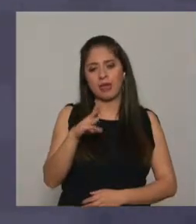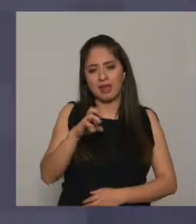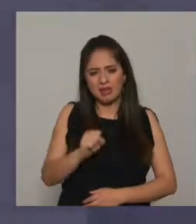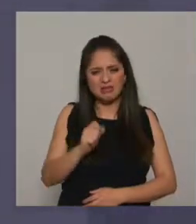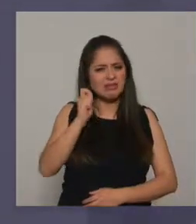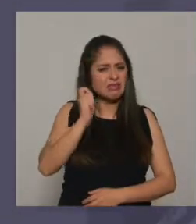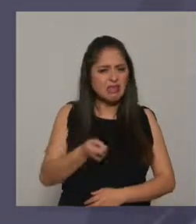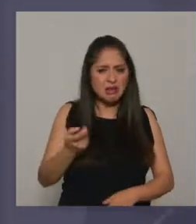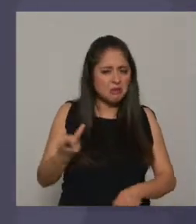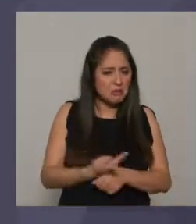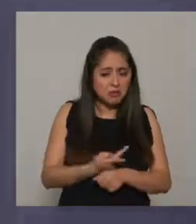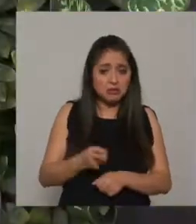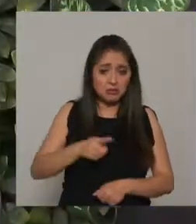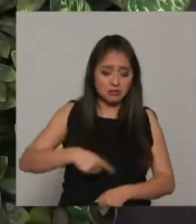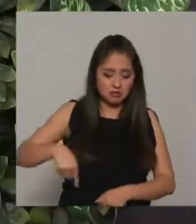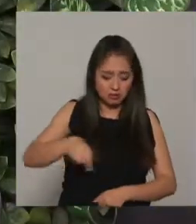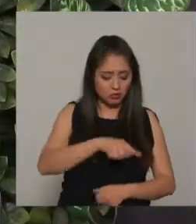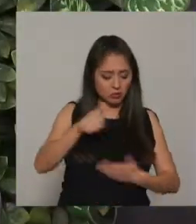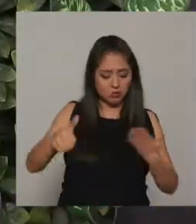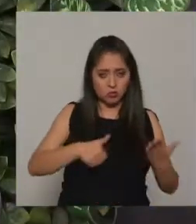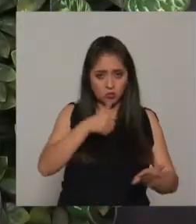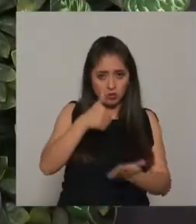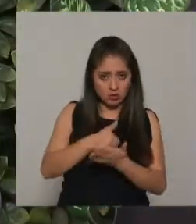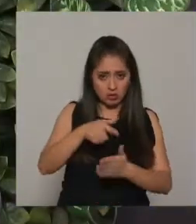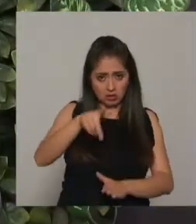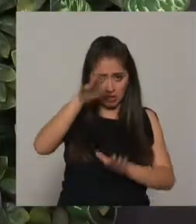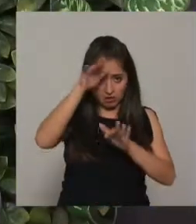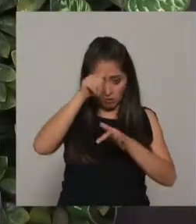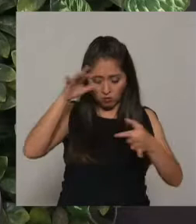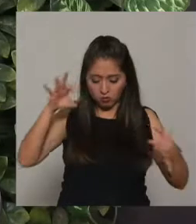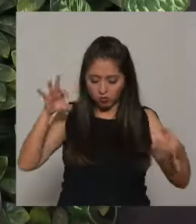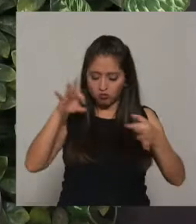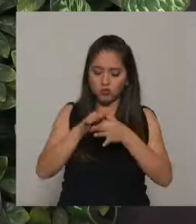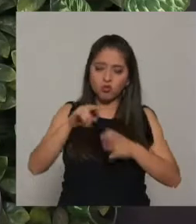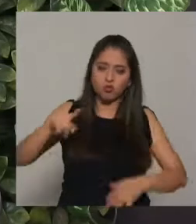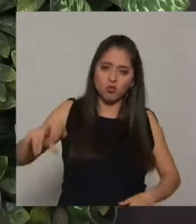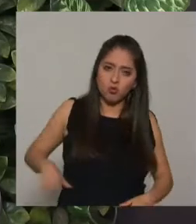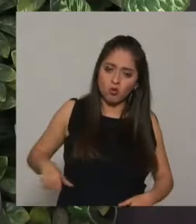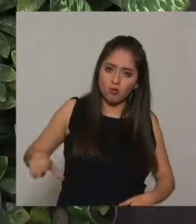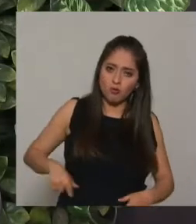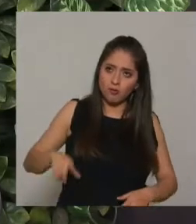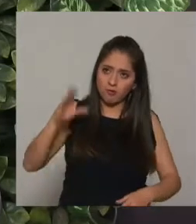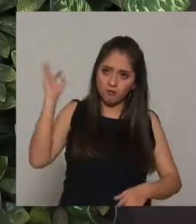cual la ciudad, en convenio con el gobierno federal,